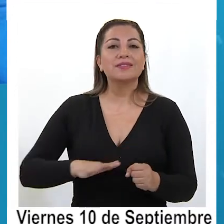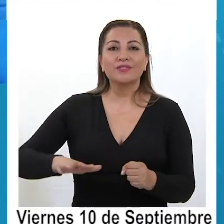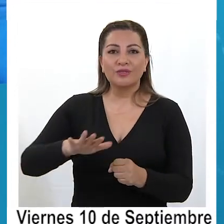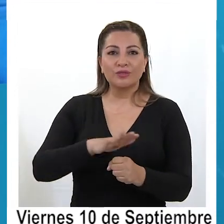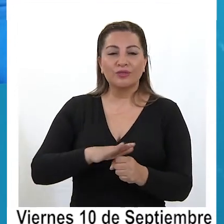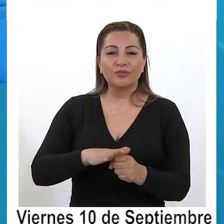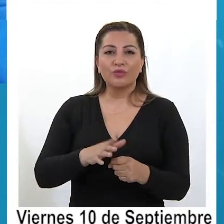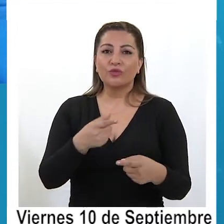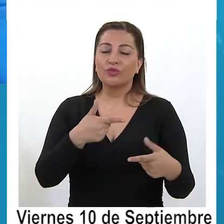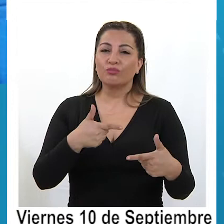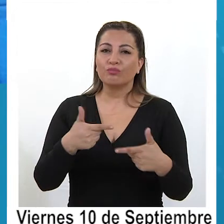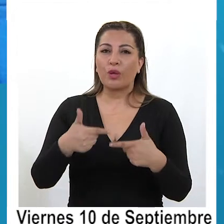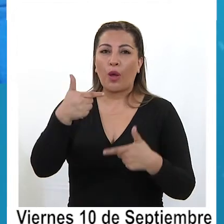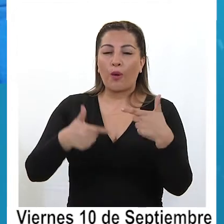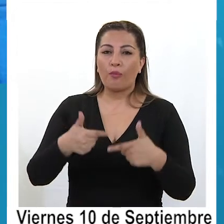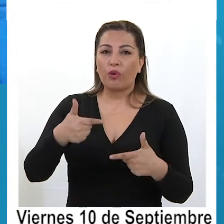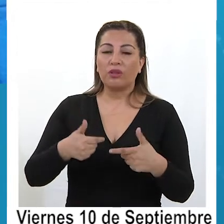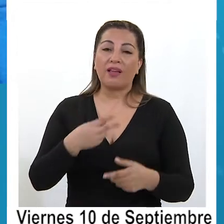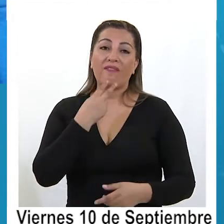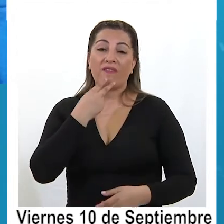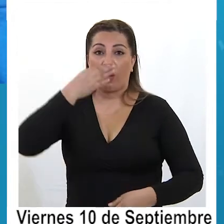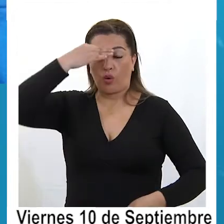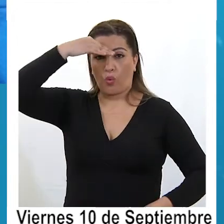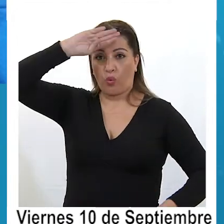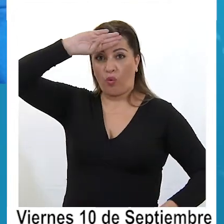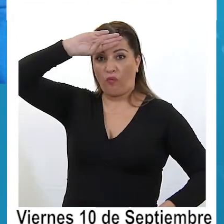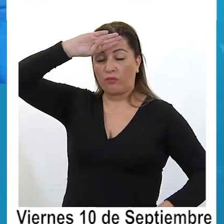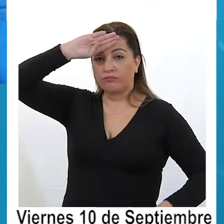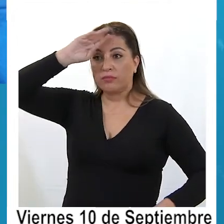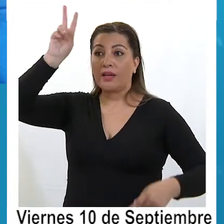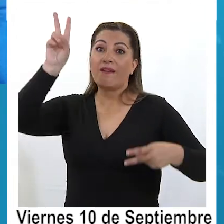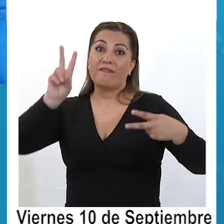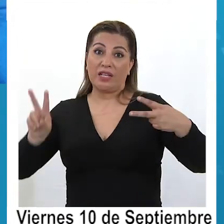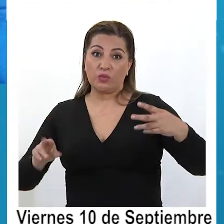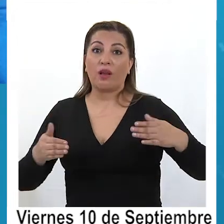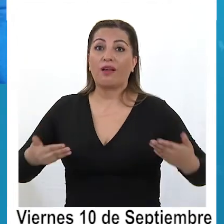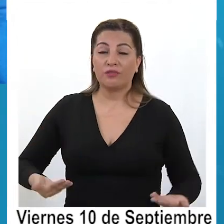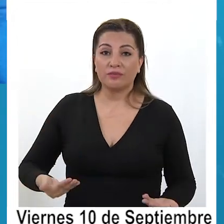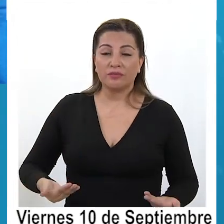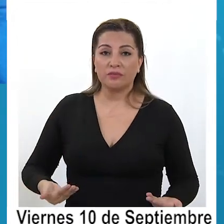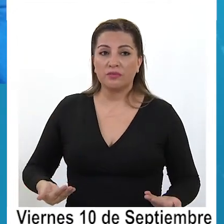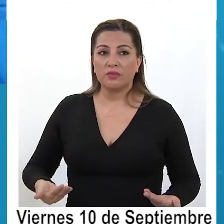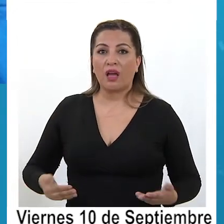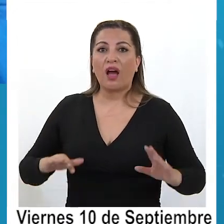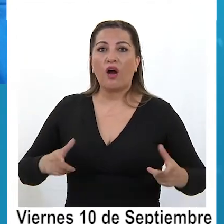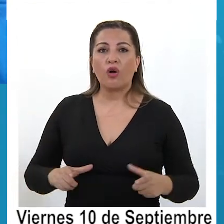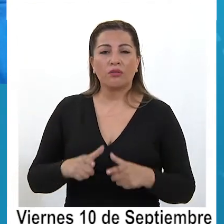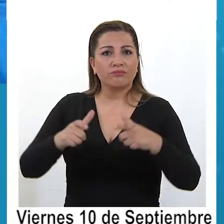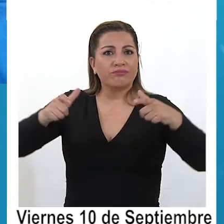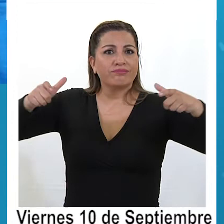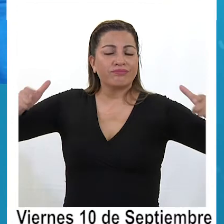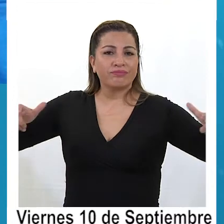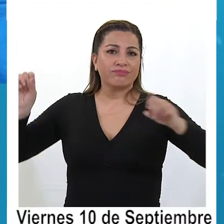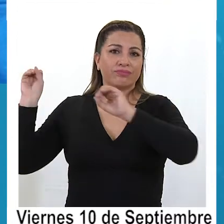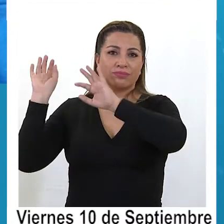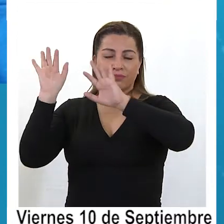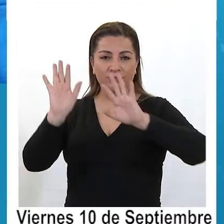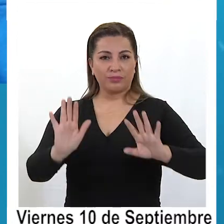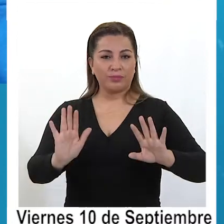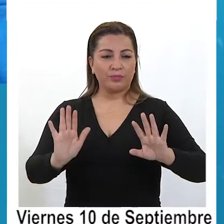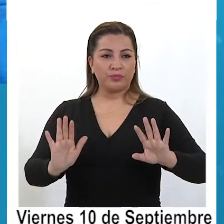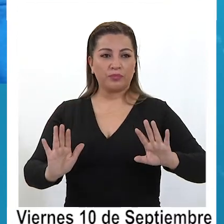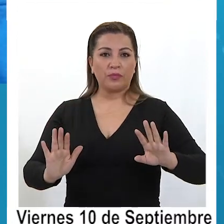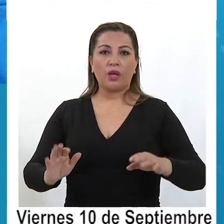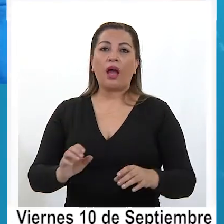sociopolítica que vive Cuba, Venezuela actualmente, incrementó este flujo, evitando obviamente